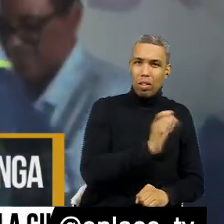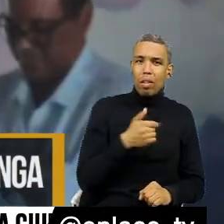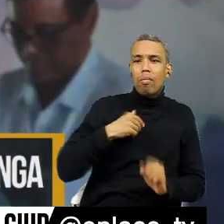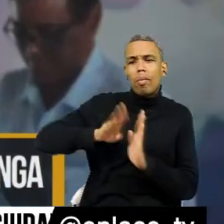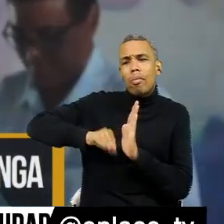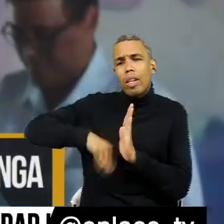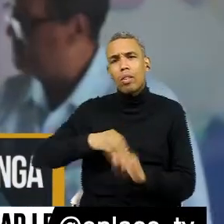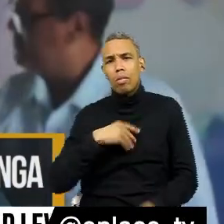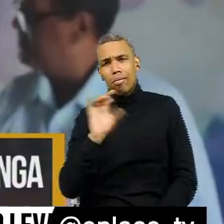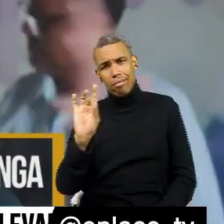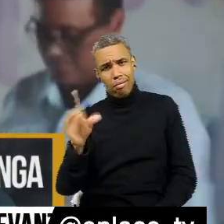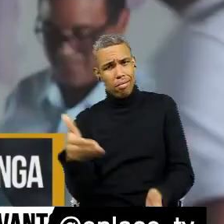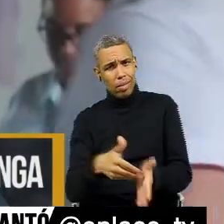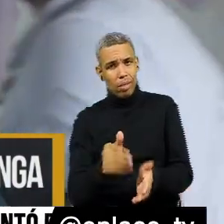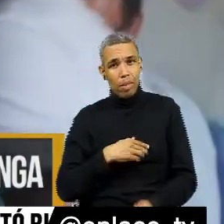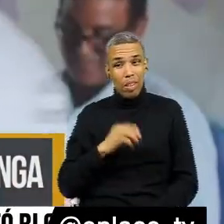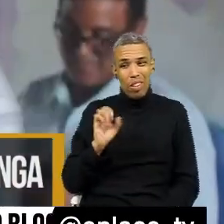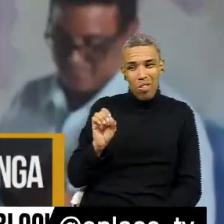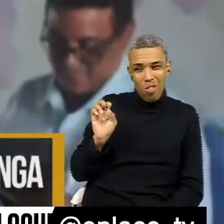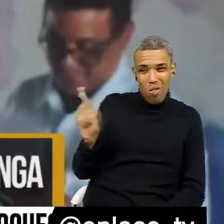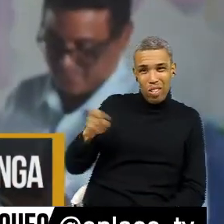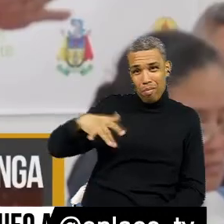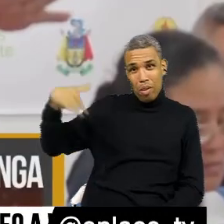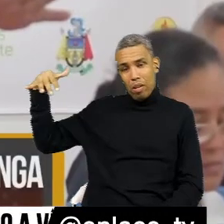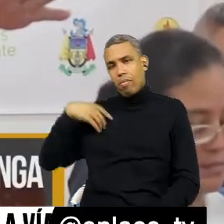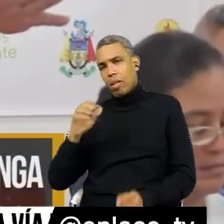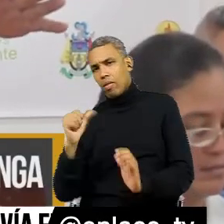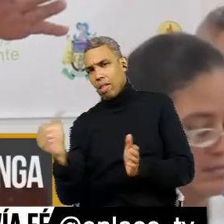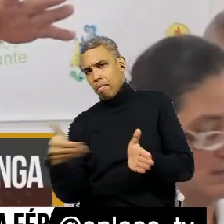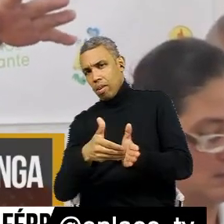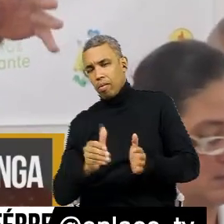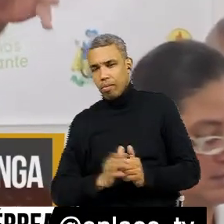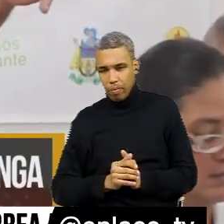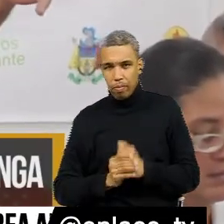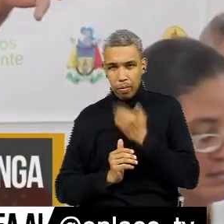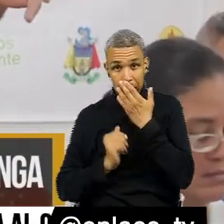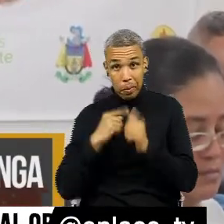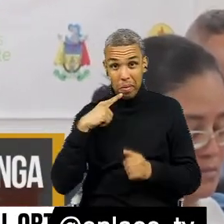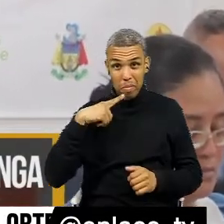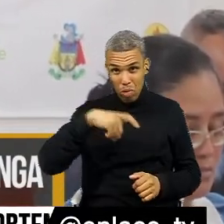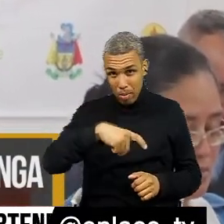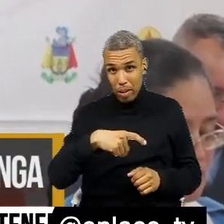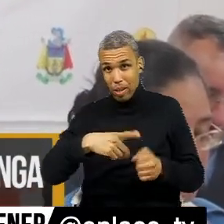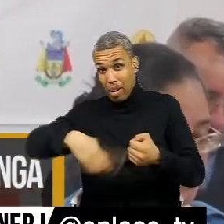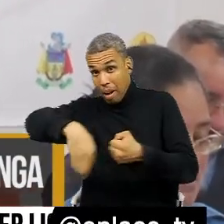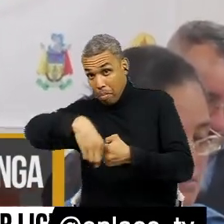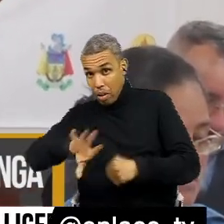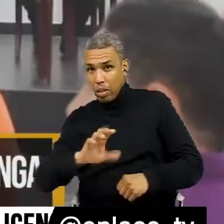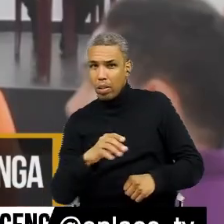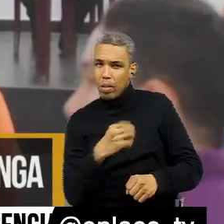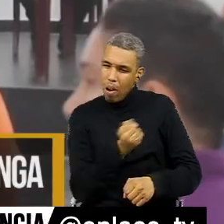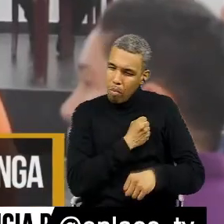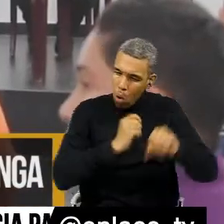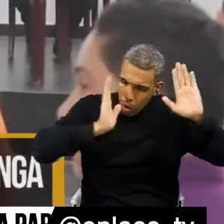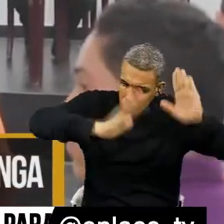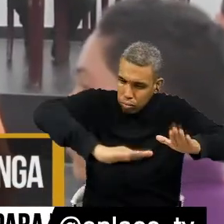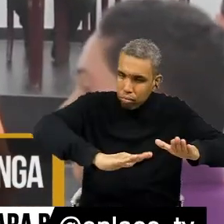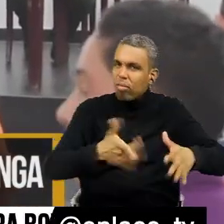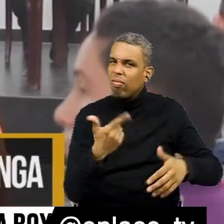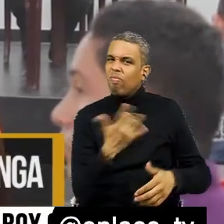inferior, que son 15.000 pesos, y en oriental 10.000 pesos. Hinchas de Leopardos y Aurinegros destacaron los acuerdos y se comprometieron a velar por